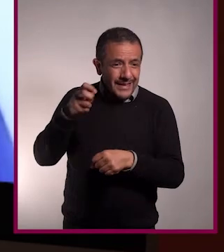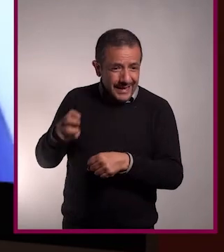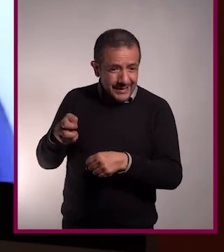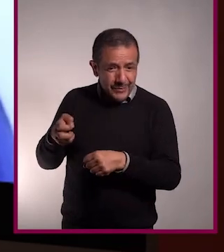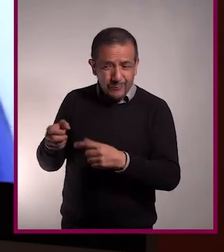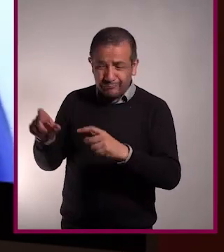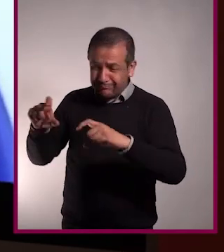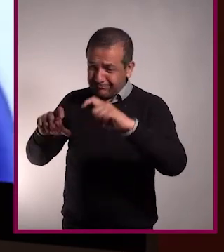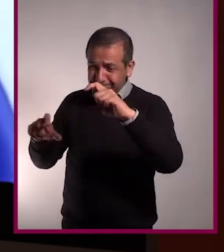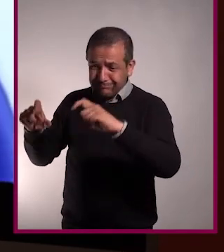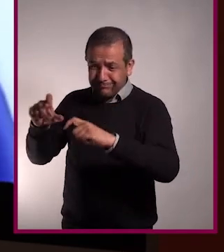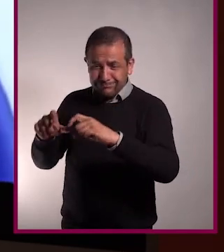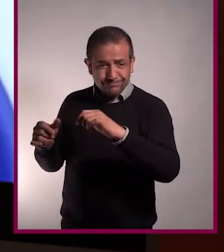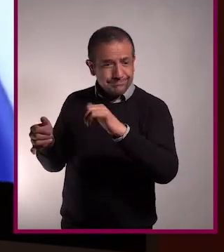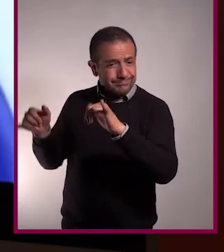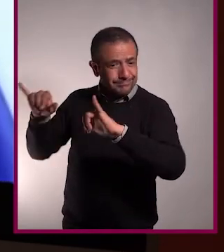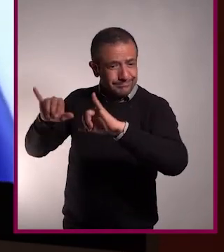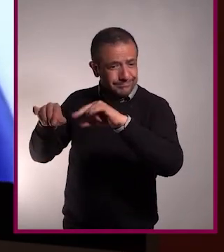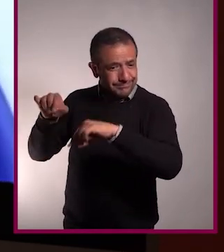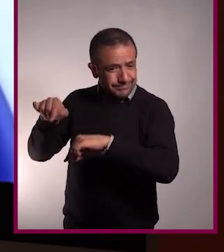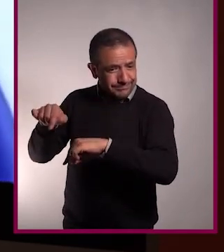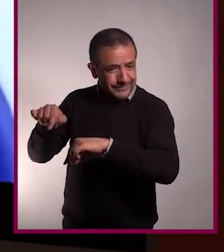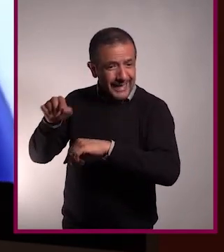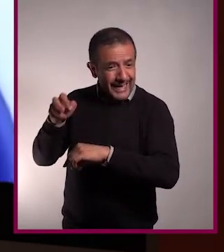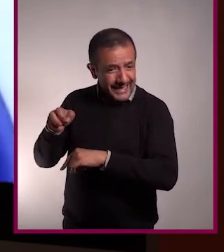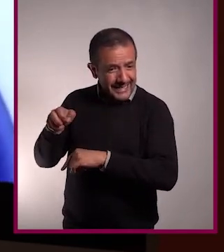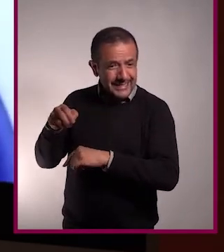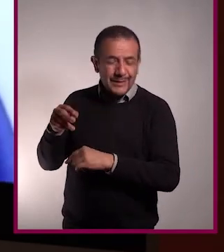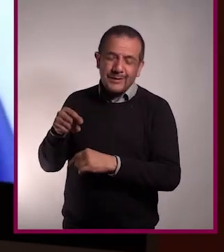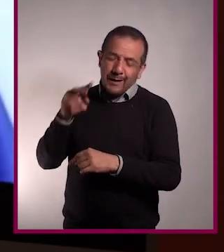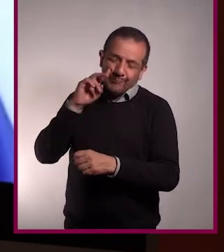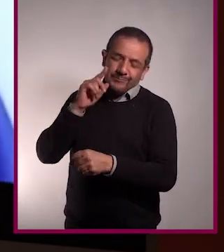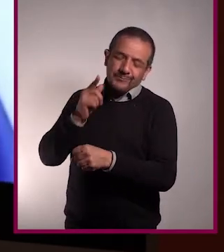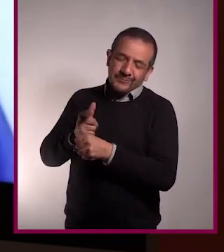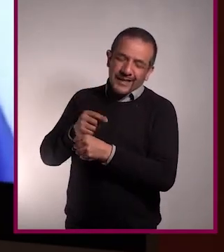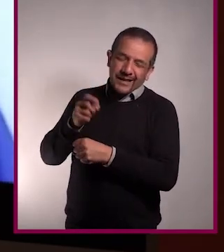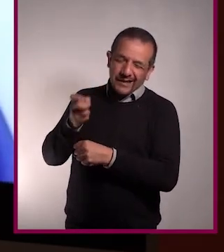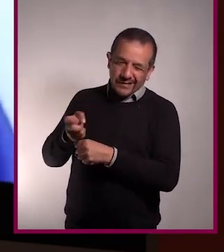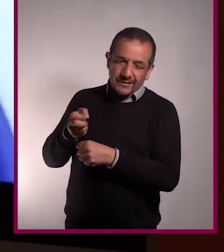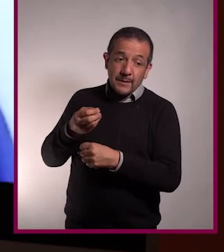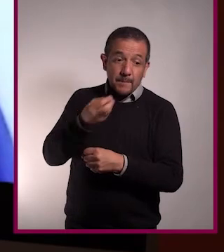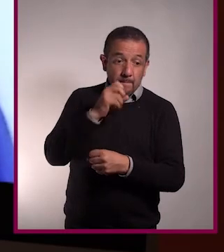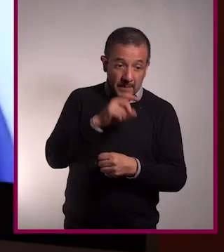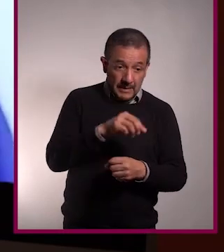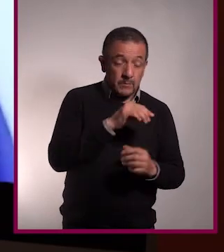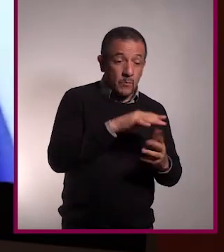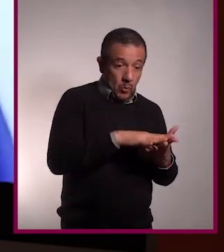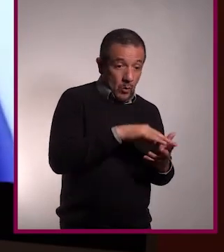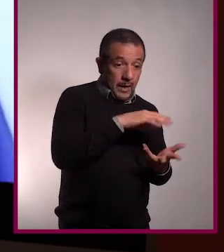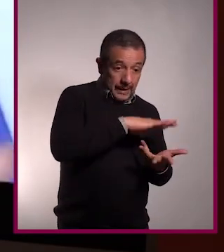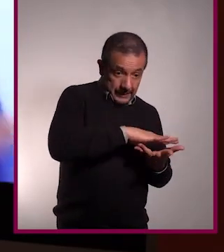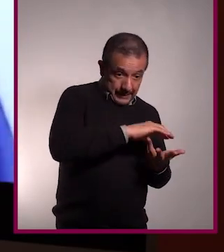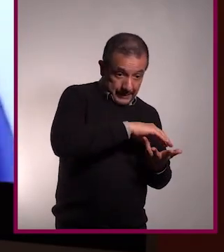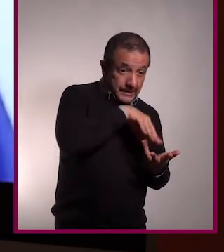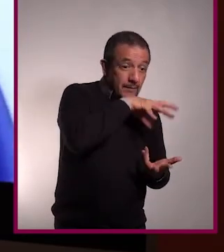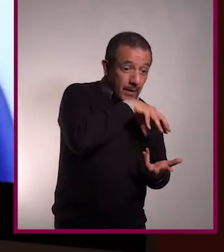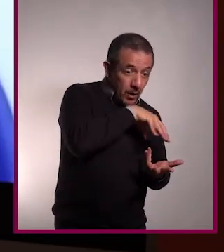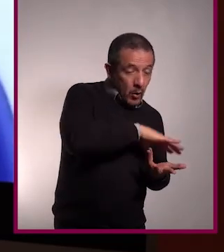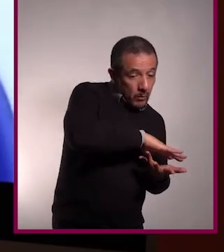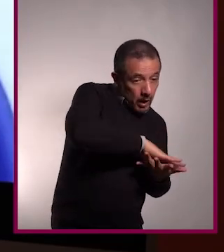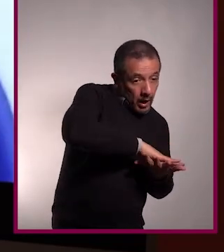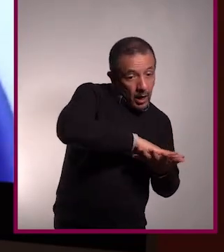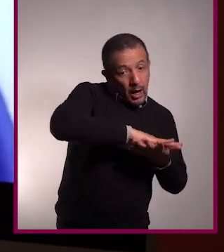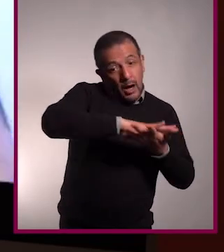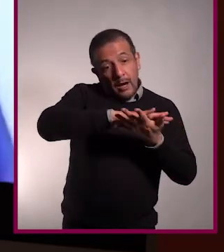ya son ingredientes, tienen químicos, y entonces, bueno, ahí podemos saber cómo este mismo alimento va pasando por todo